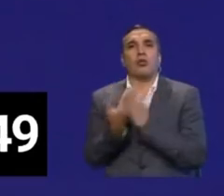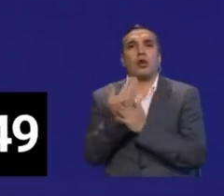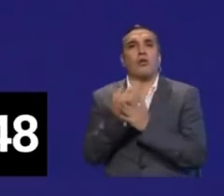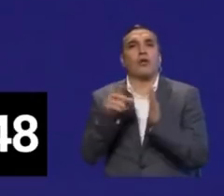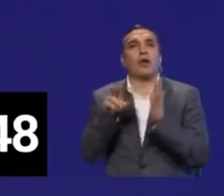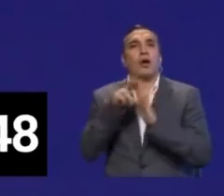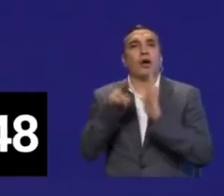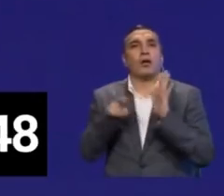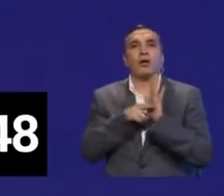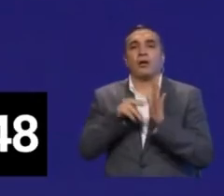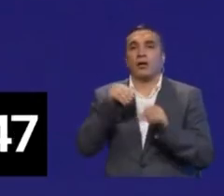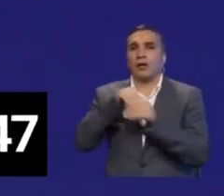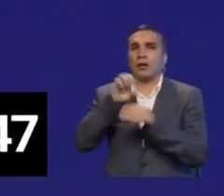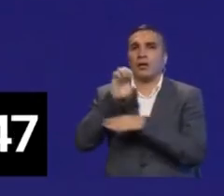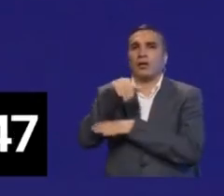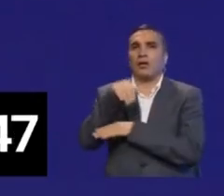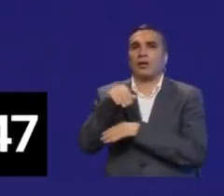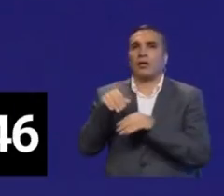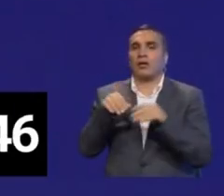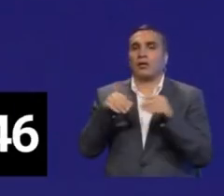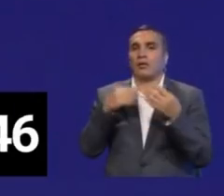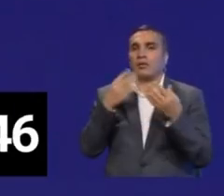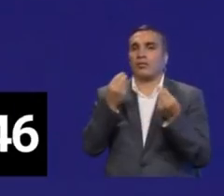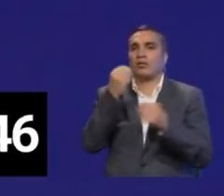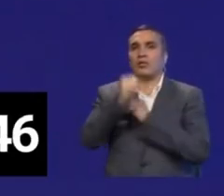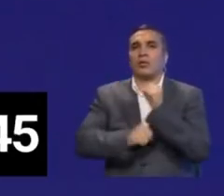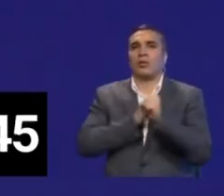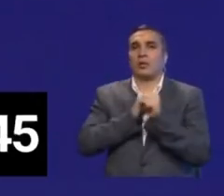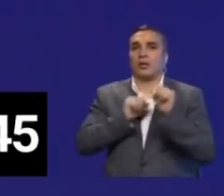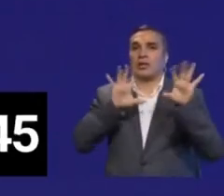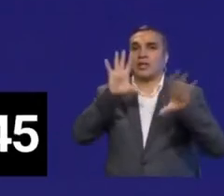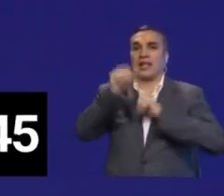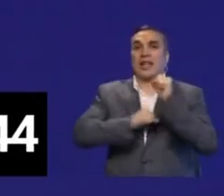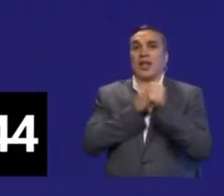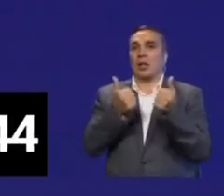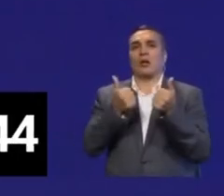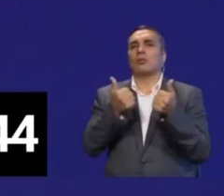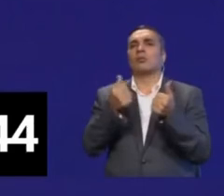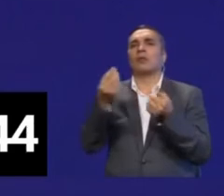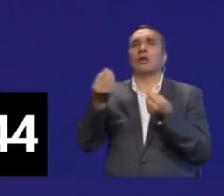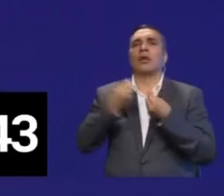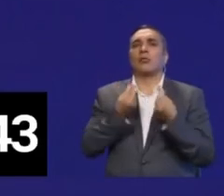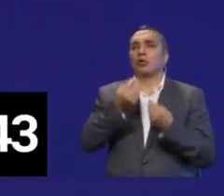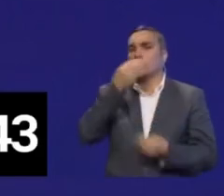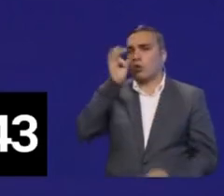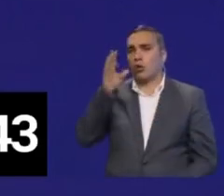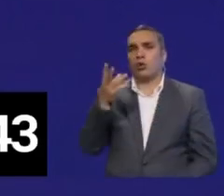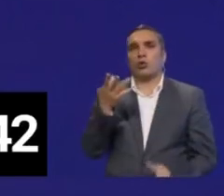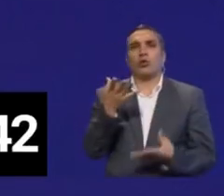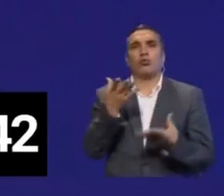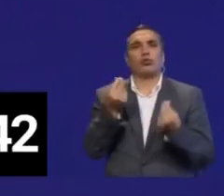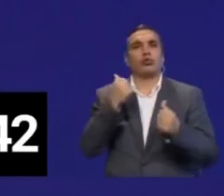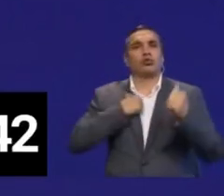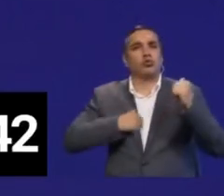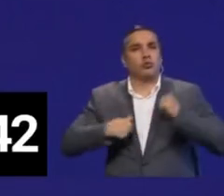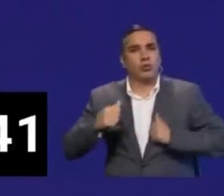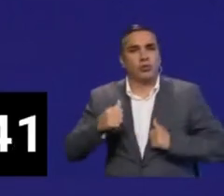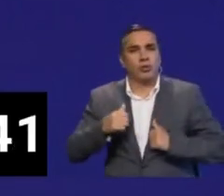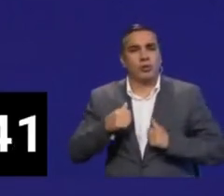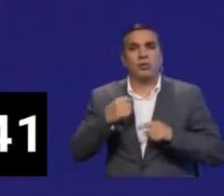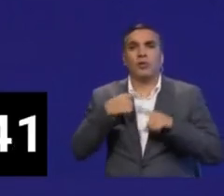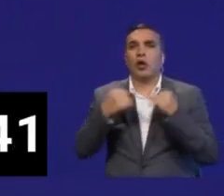década ganada, comillas, mucho odio, mucho rencor. Y es el momento